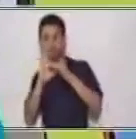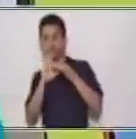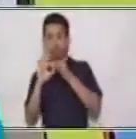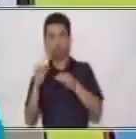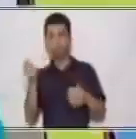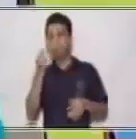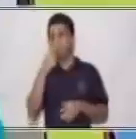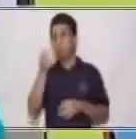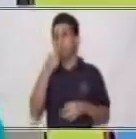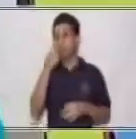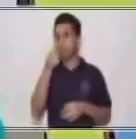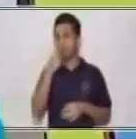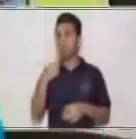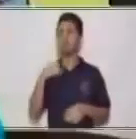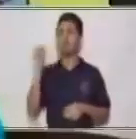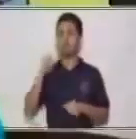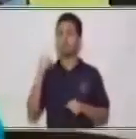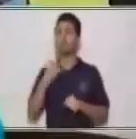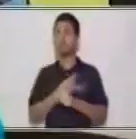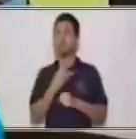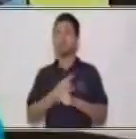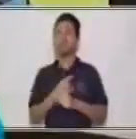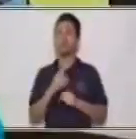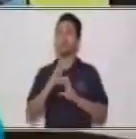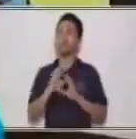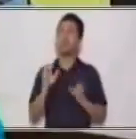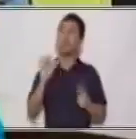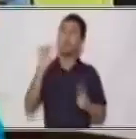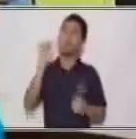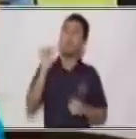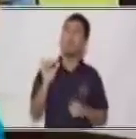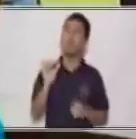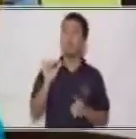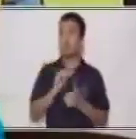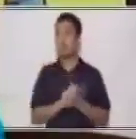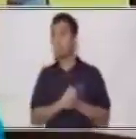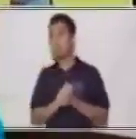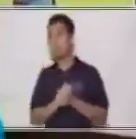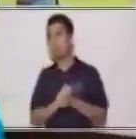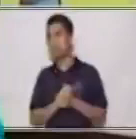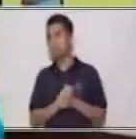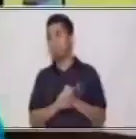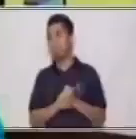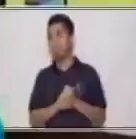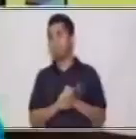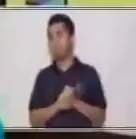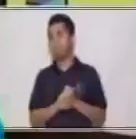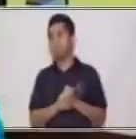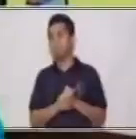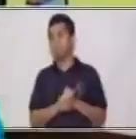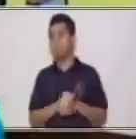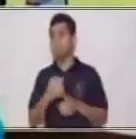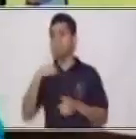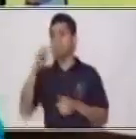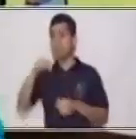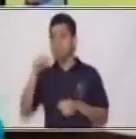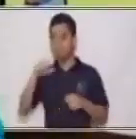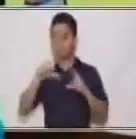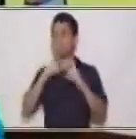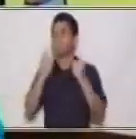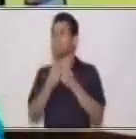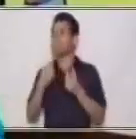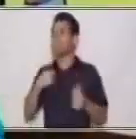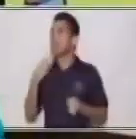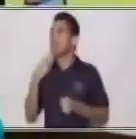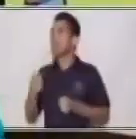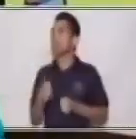entonces sí lo utilizamos, pero son medidas pequeñas. En esta clase, cuando hablamos de la